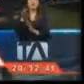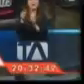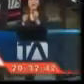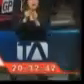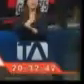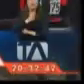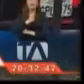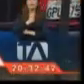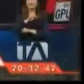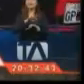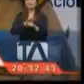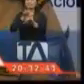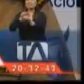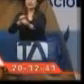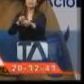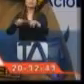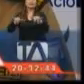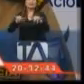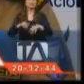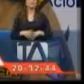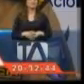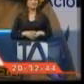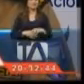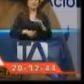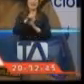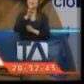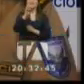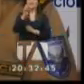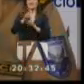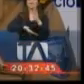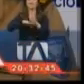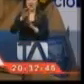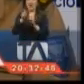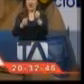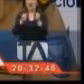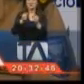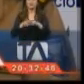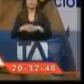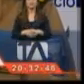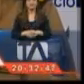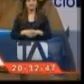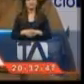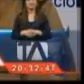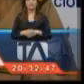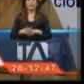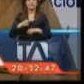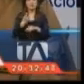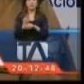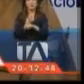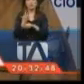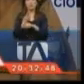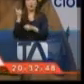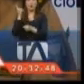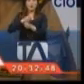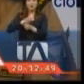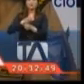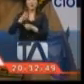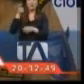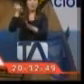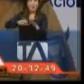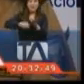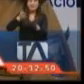vehículos y propiedades continuarán. Más de un centenar adicional de vehículos que procederemos en las próximas horas con la orden respectiva del